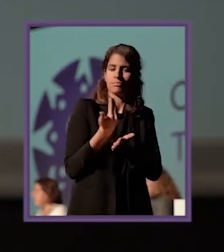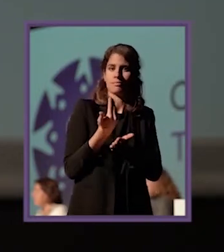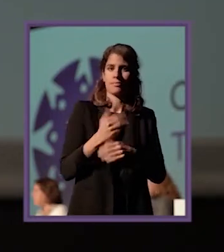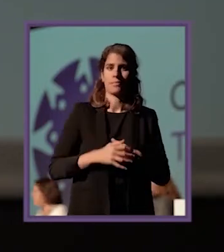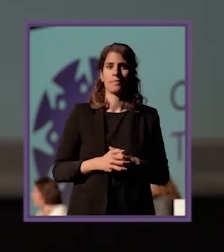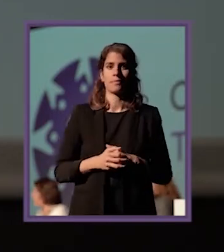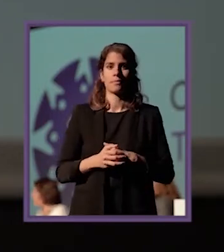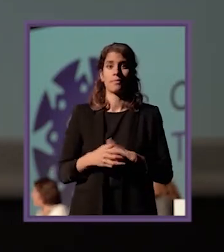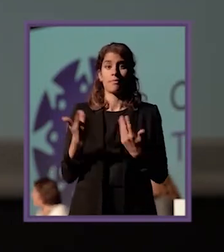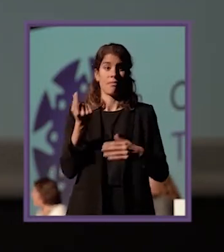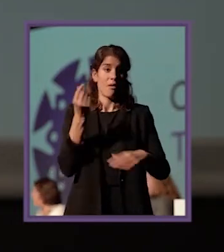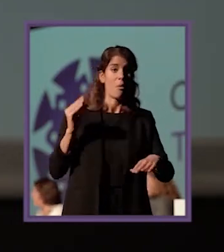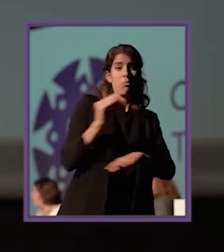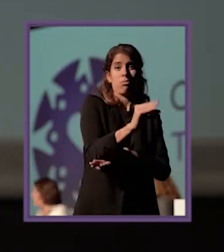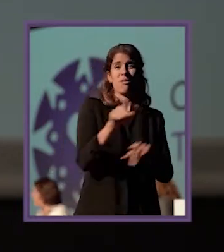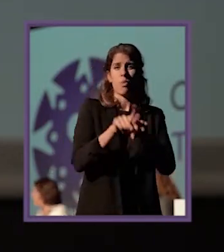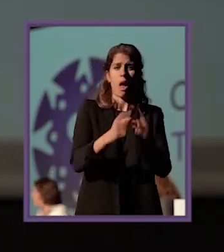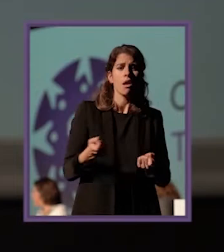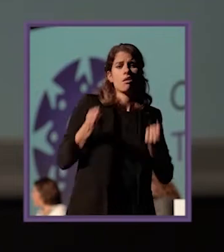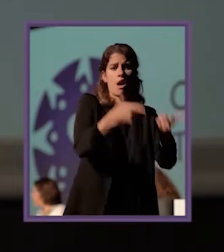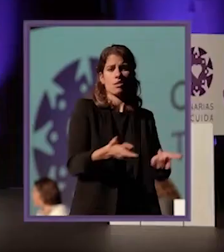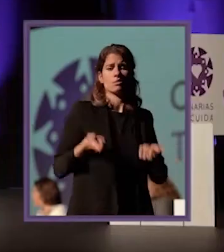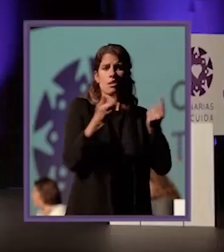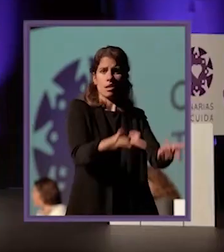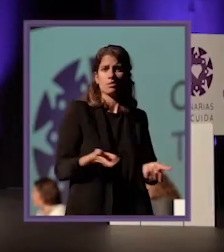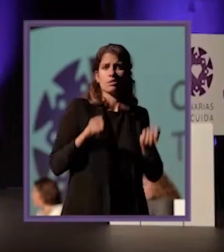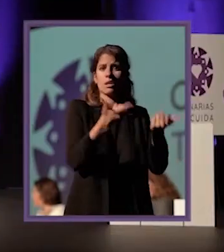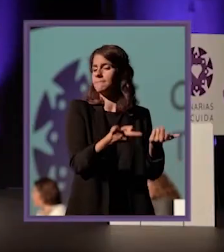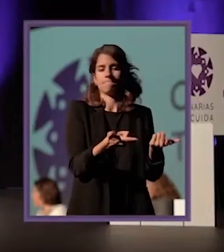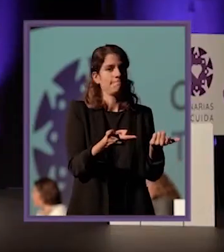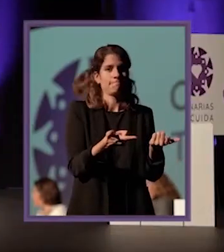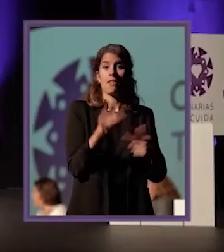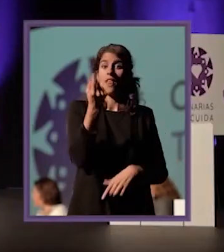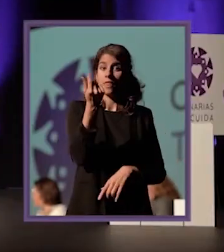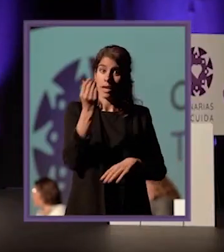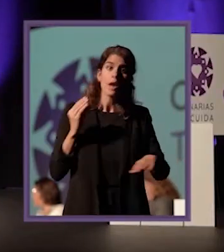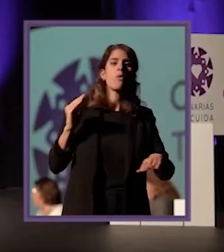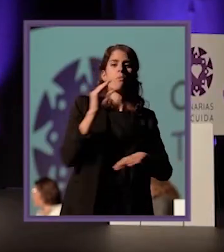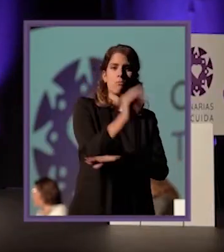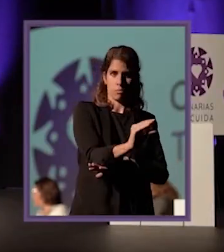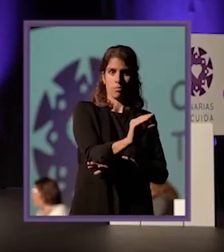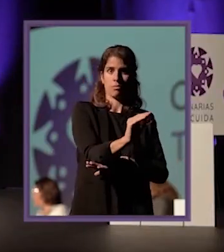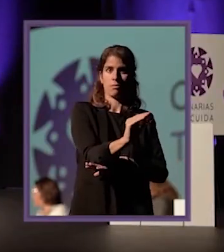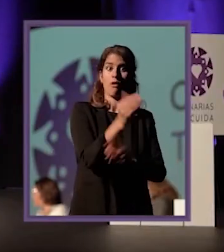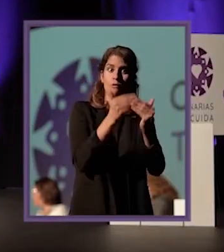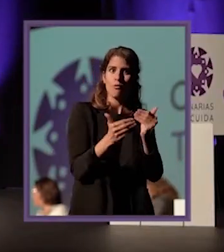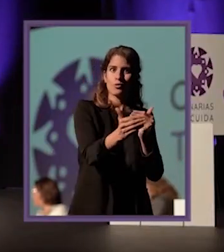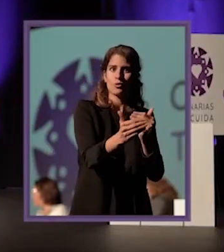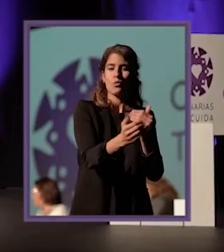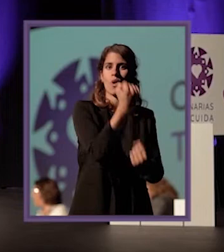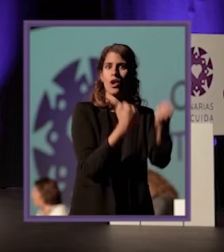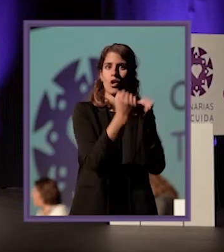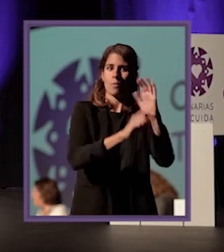economía de los cuidados como un gasto, sino como algo que va a redundar en la